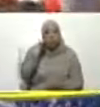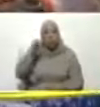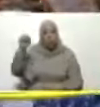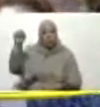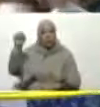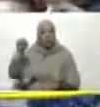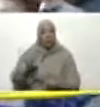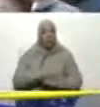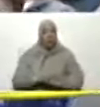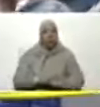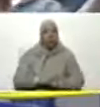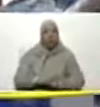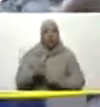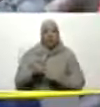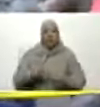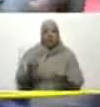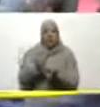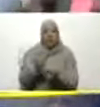Tiempo de fundación,